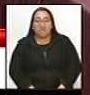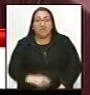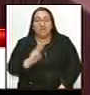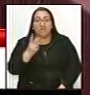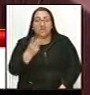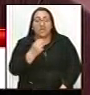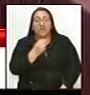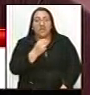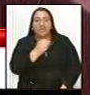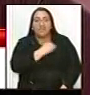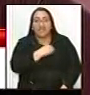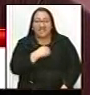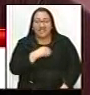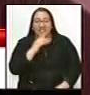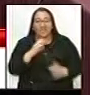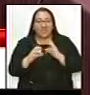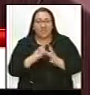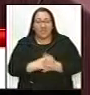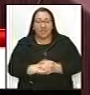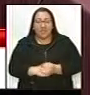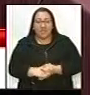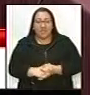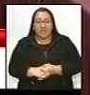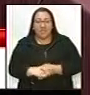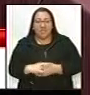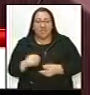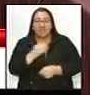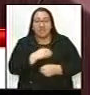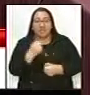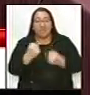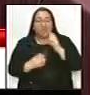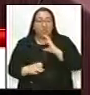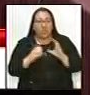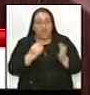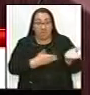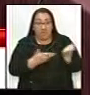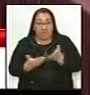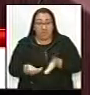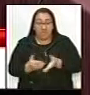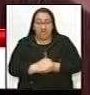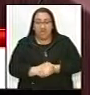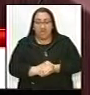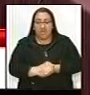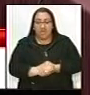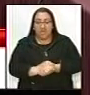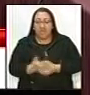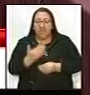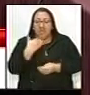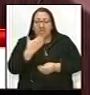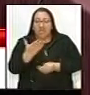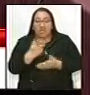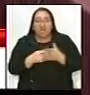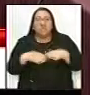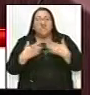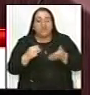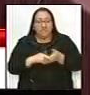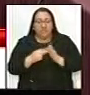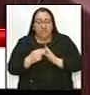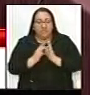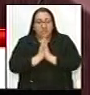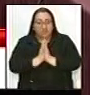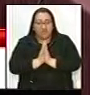vice ministra de comunicaciones del ministerio de transporte y comunicaciones y le solicitamos a que proceda